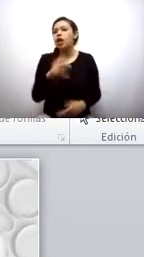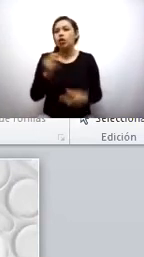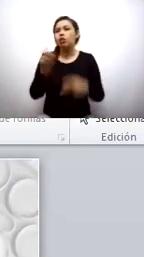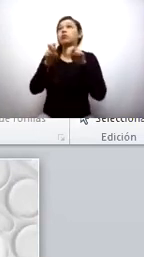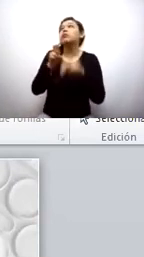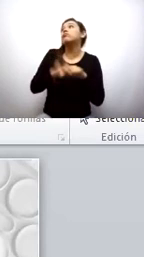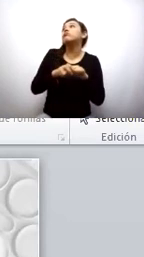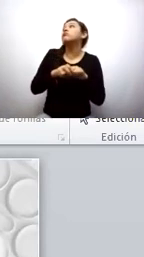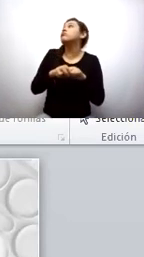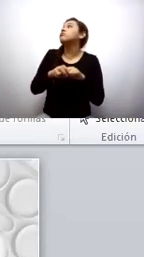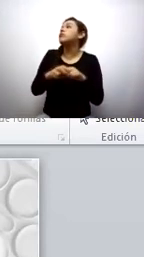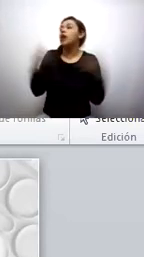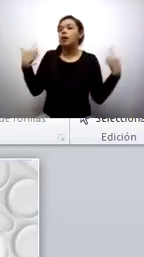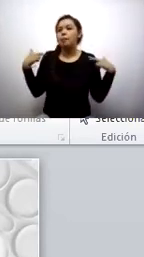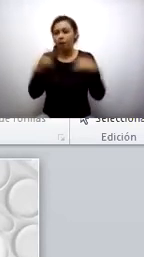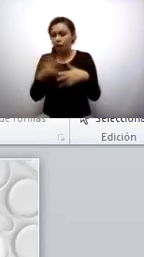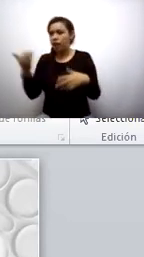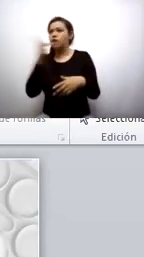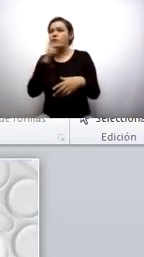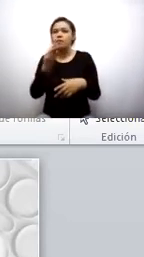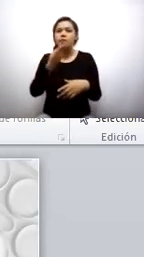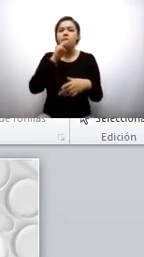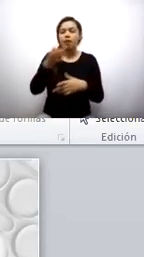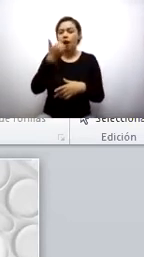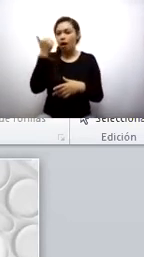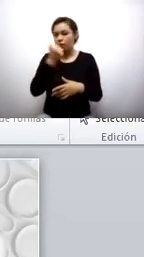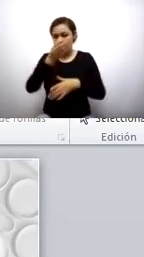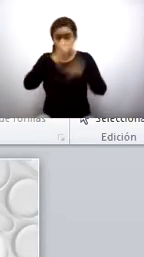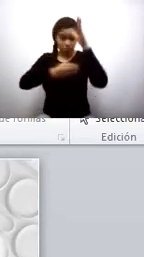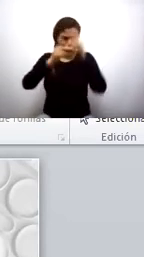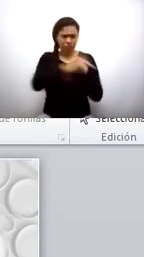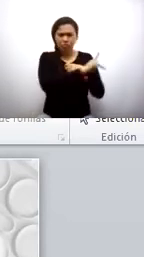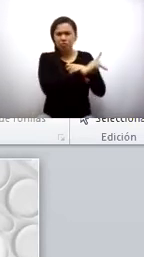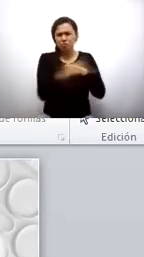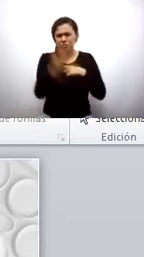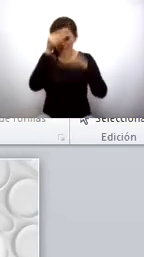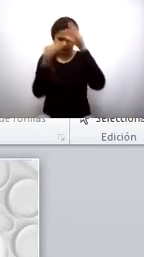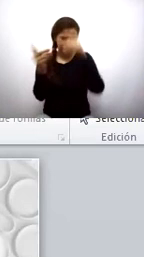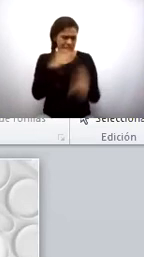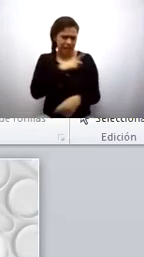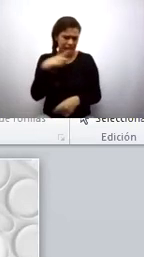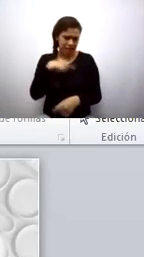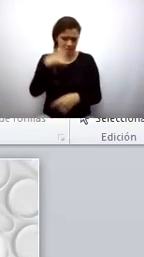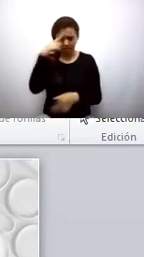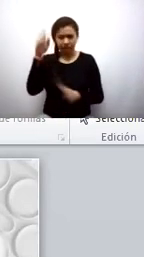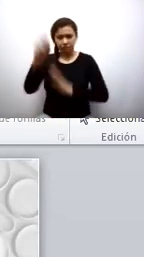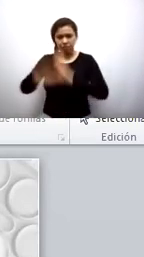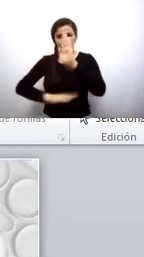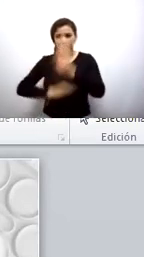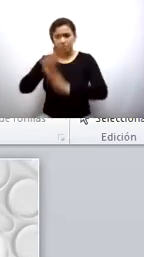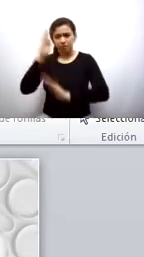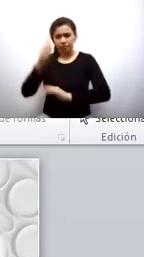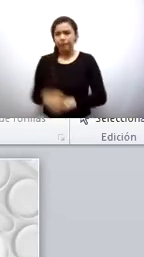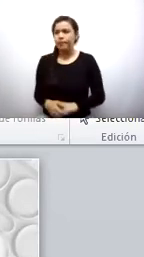aprender como maestro, como papá, como alumno, ¿no? Todos tenemos que aprender a ir siempre hacia adelante.